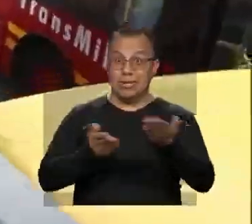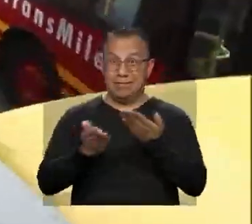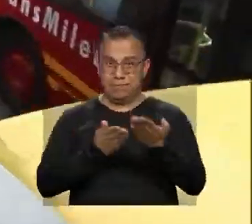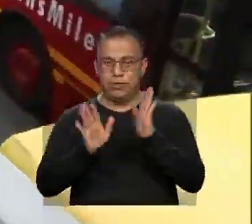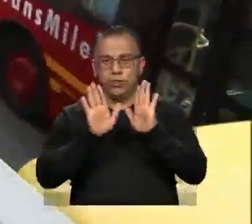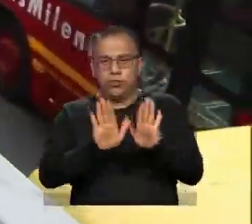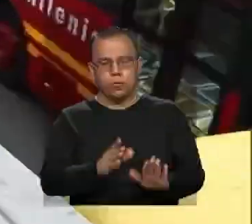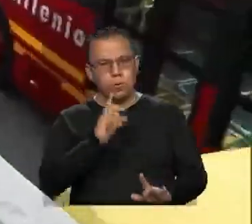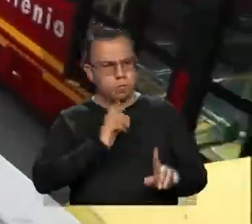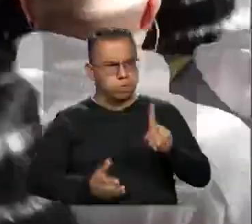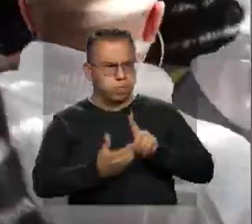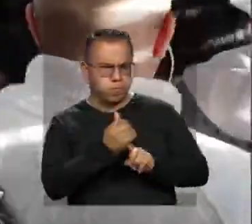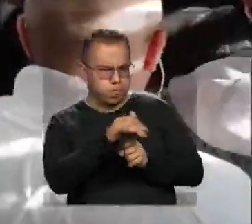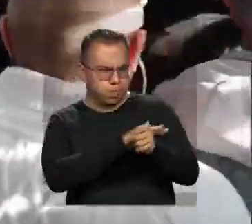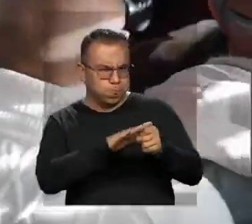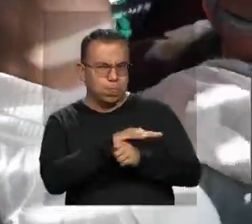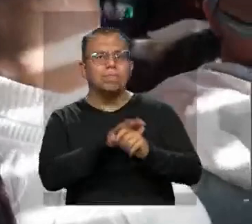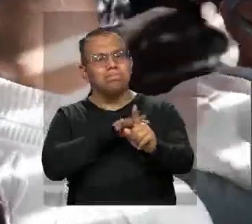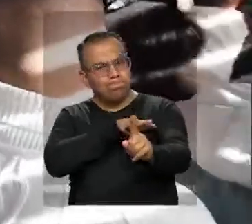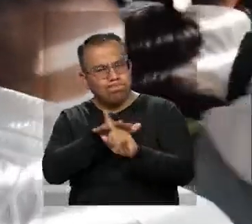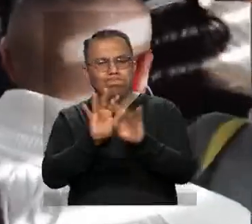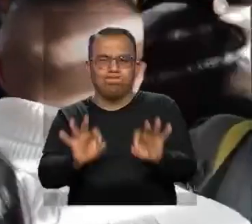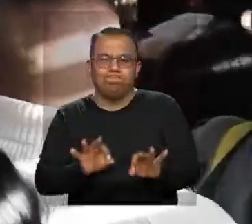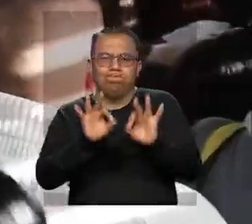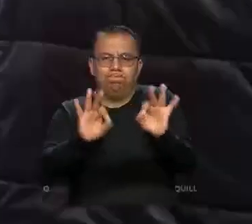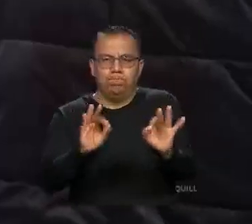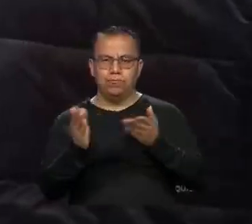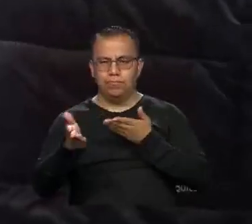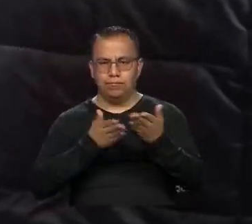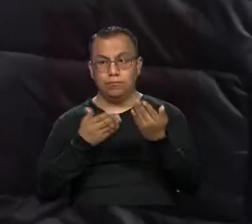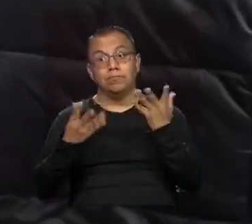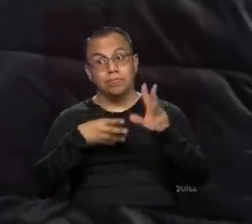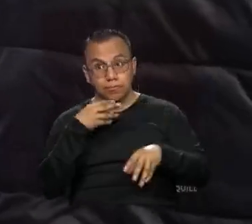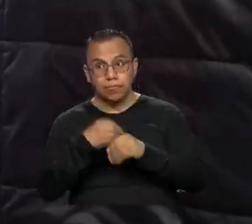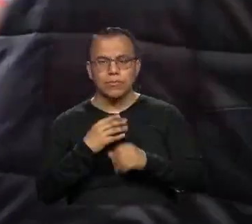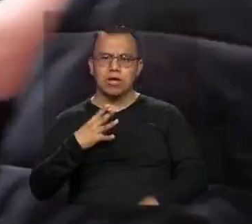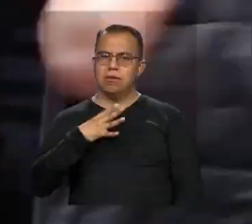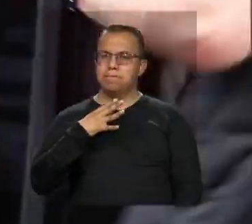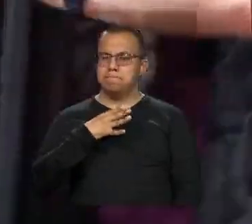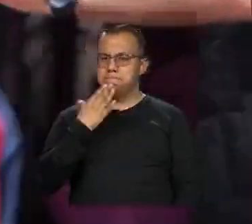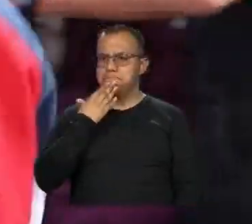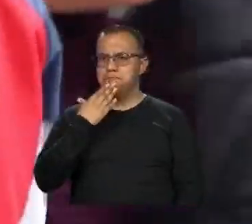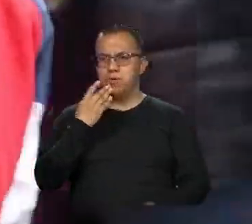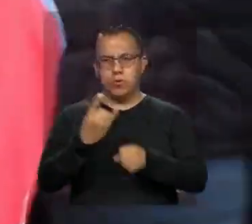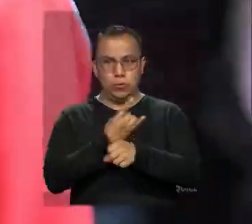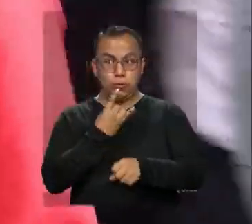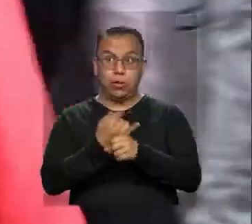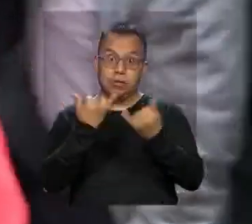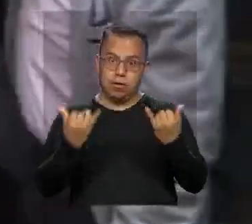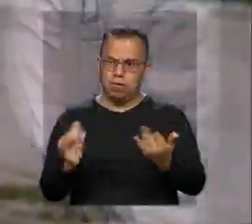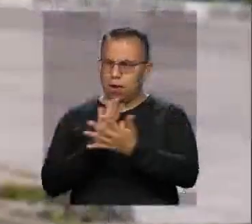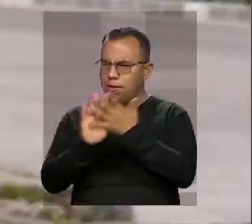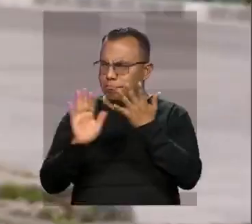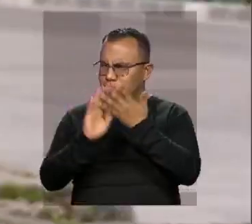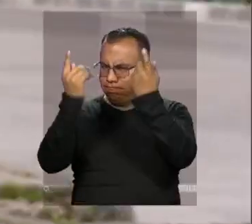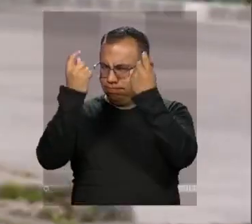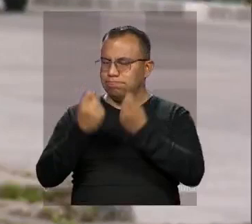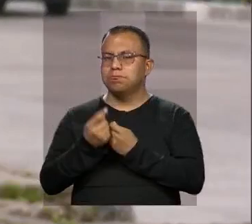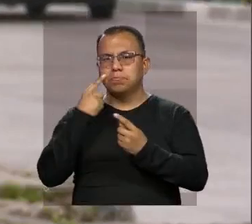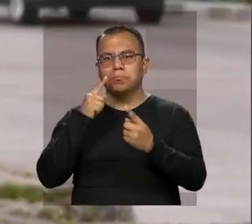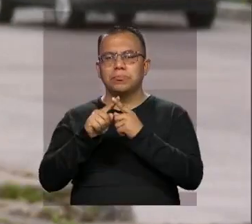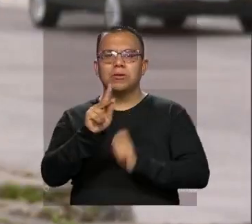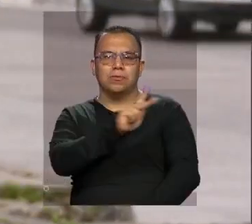y detectar situaciones que afecten la calidad del servicio, así como la comodidad de los usuarios. Escuchemos el balance que entrega